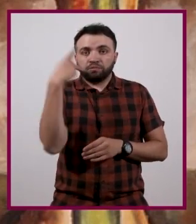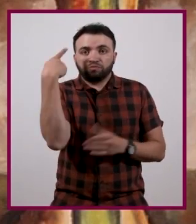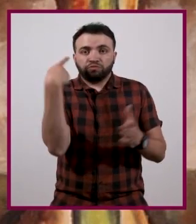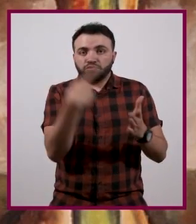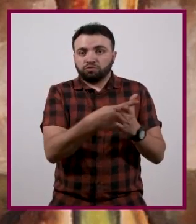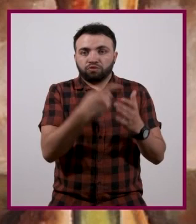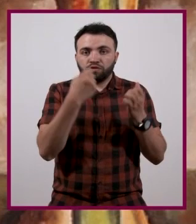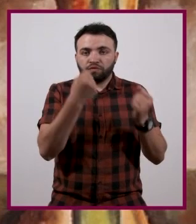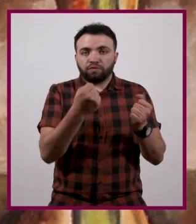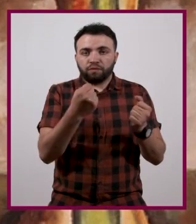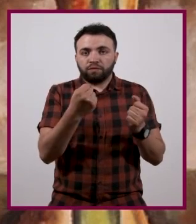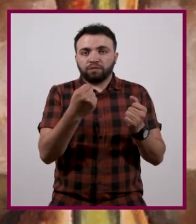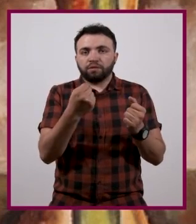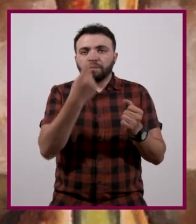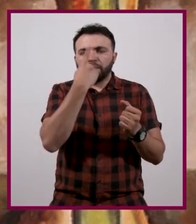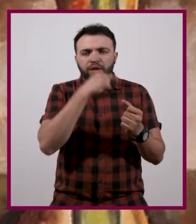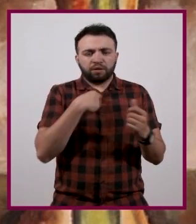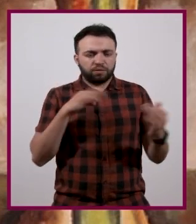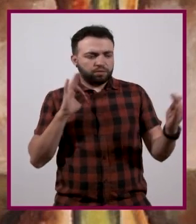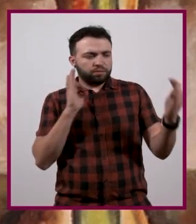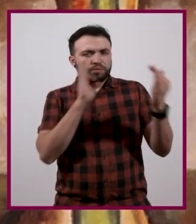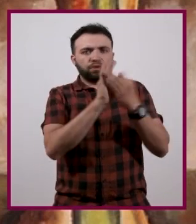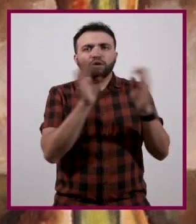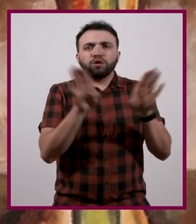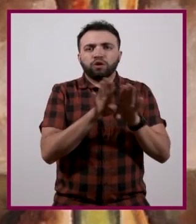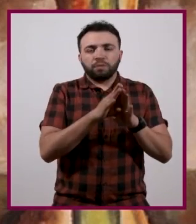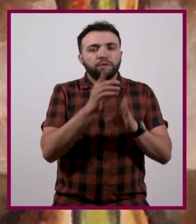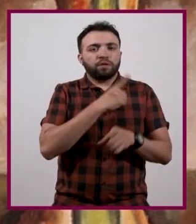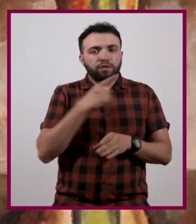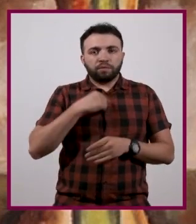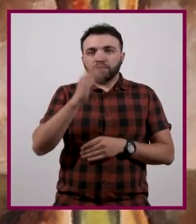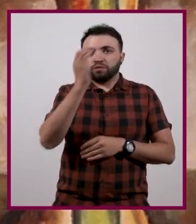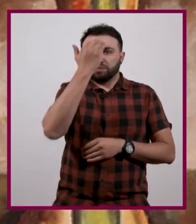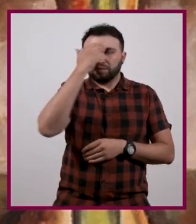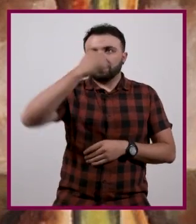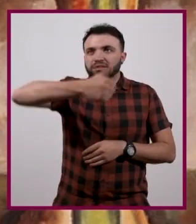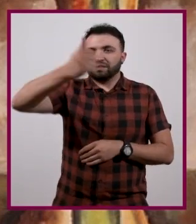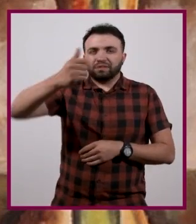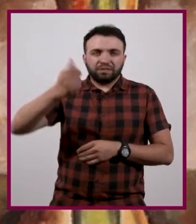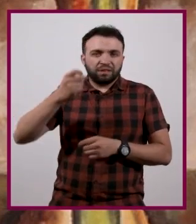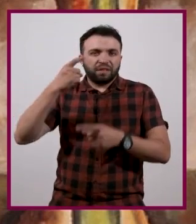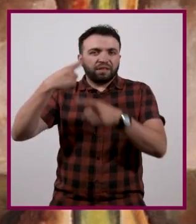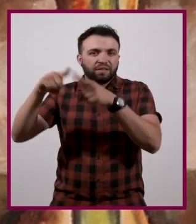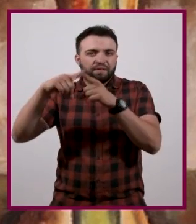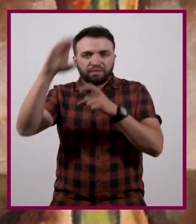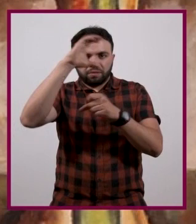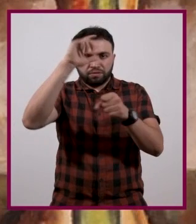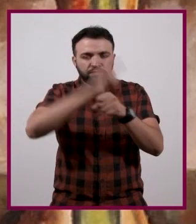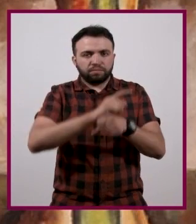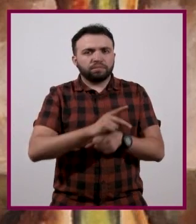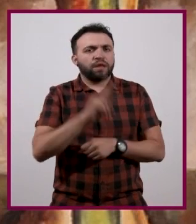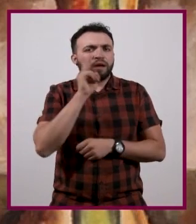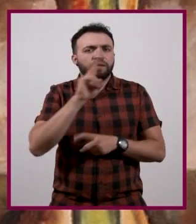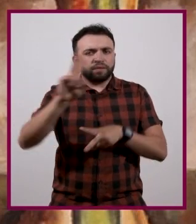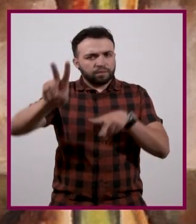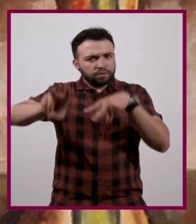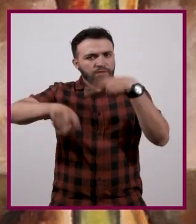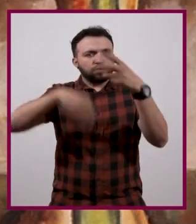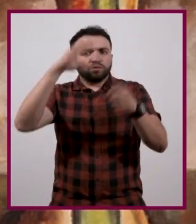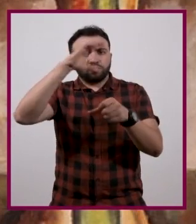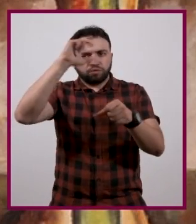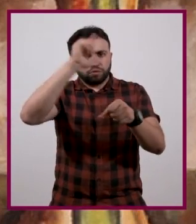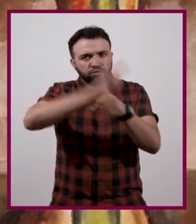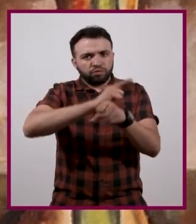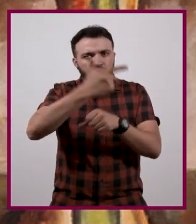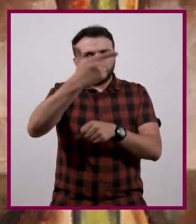acercarnos a él es conociendo nuestro patrimonio. Por eso, ¿qué les parece si ahora nos adentramos en las culturas de la costa del Golfo y